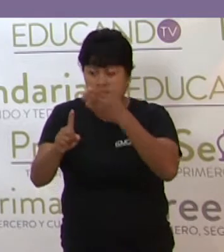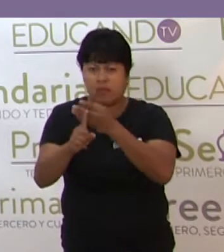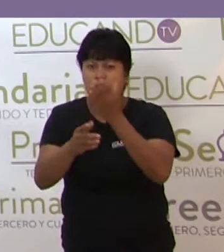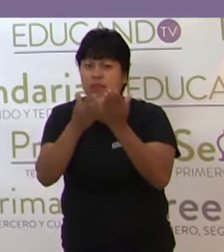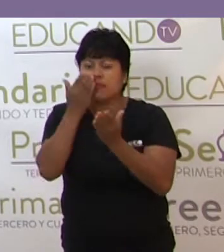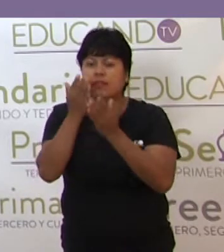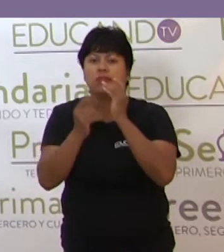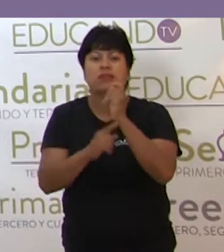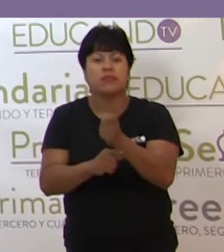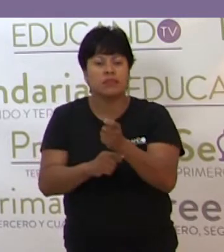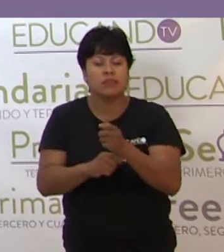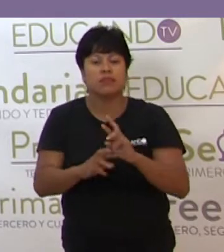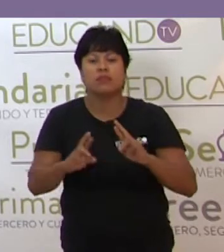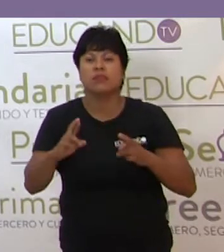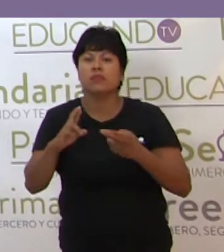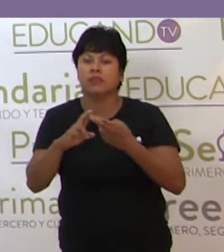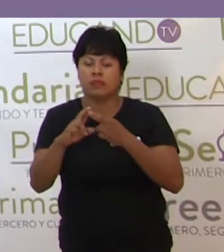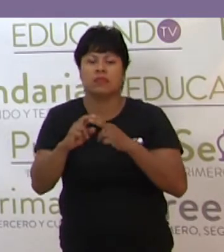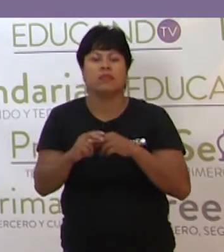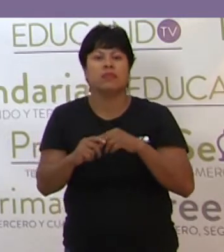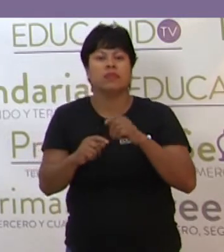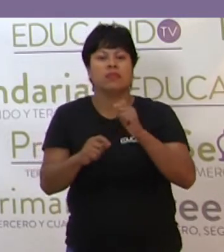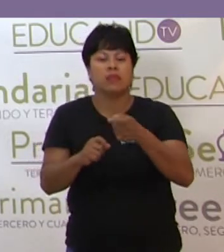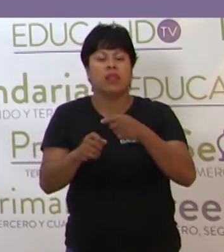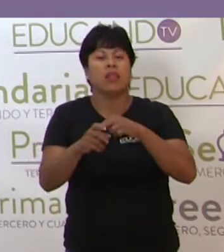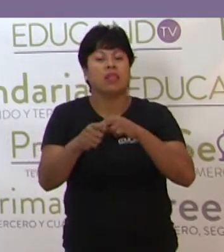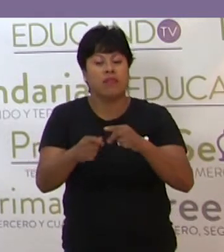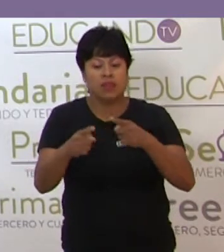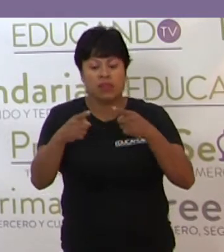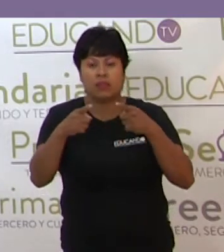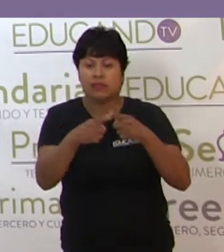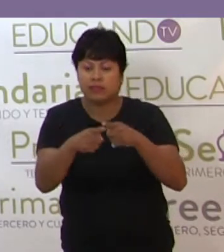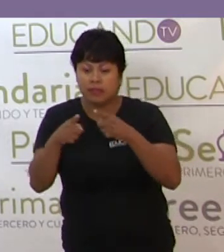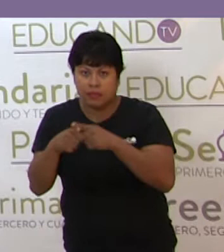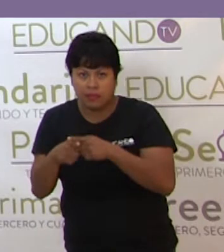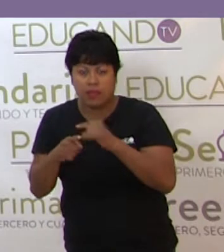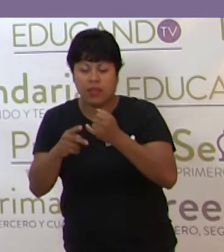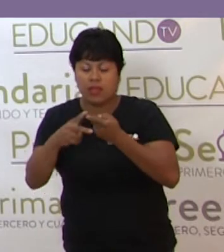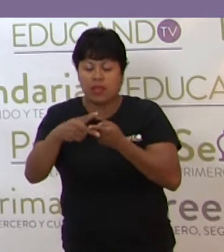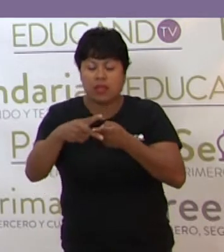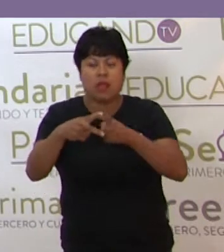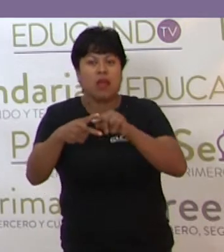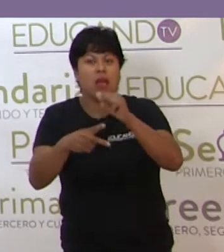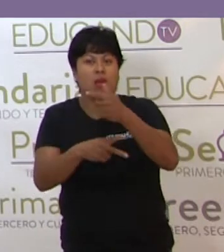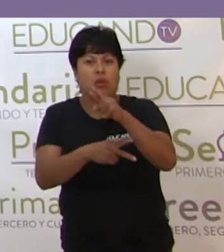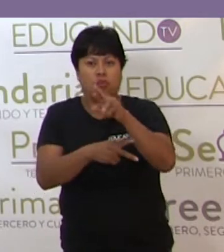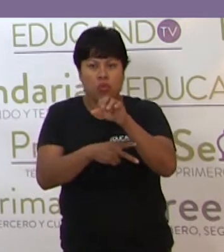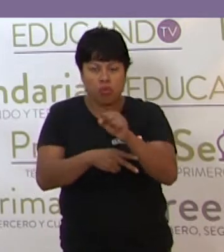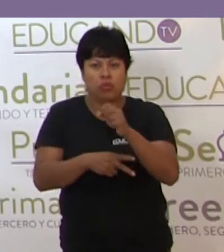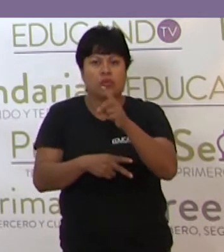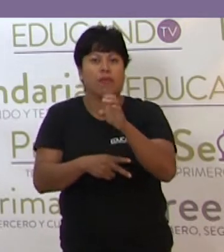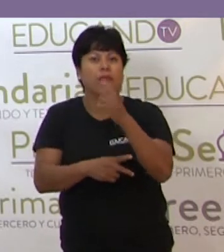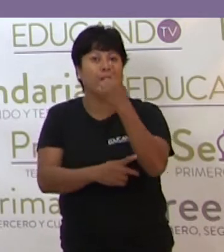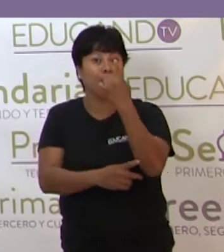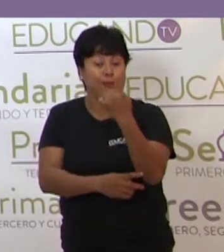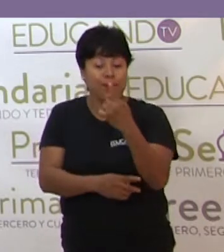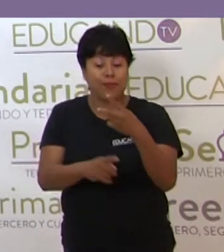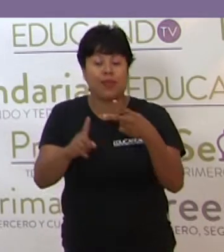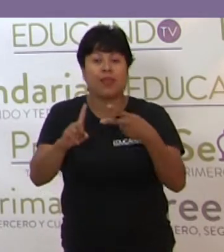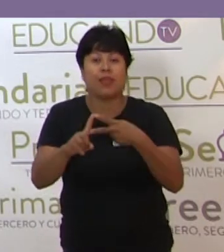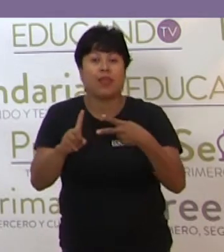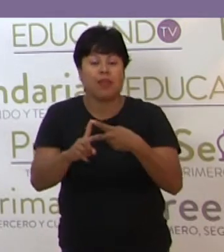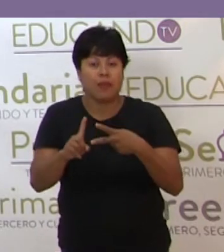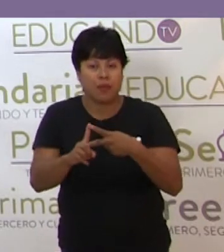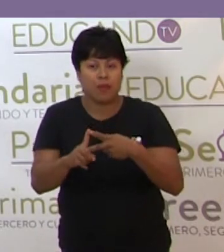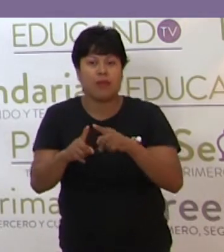estudio son las relaciones entre los lados y los ángulos agudos de un